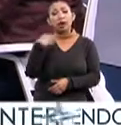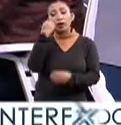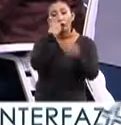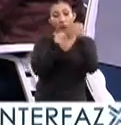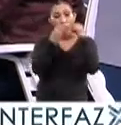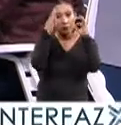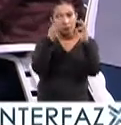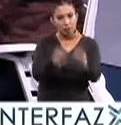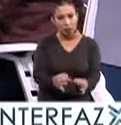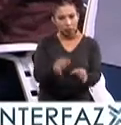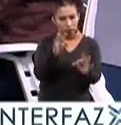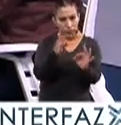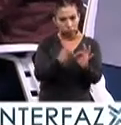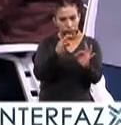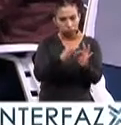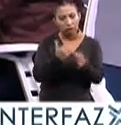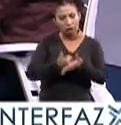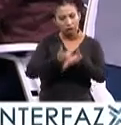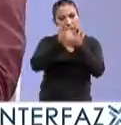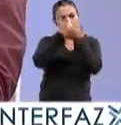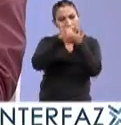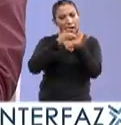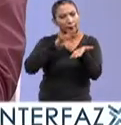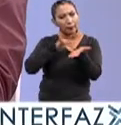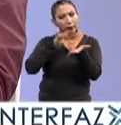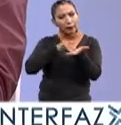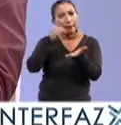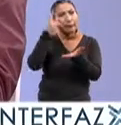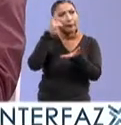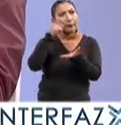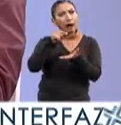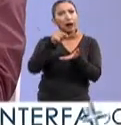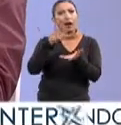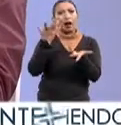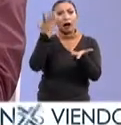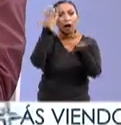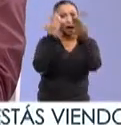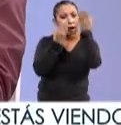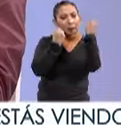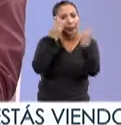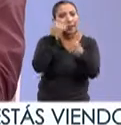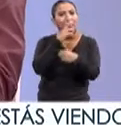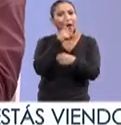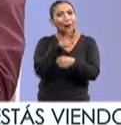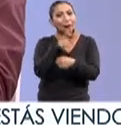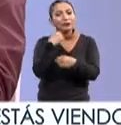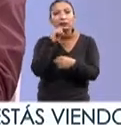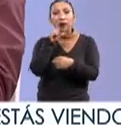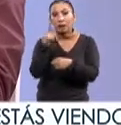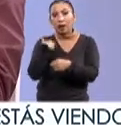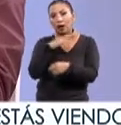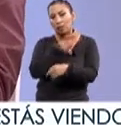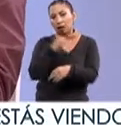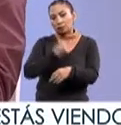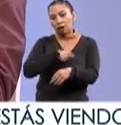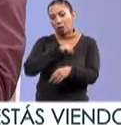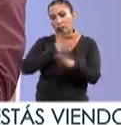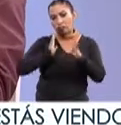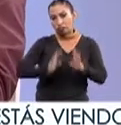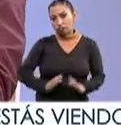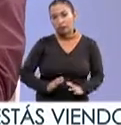nutrirse o comer de manera correcta va a apoyarlos no solamente en el rendimiento académico, sino en cuestiones generales de la salud,